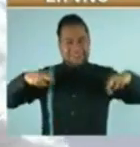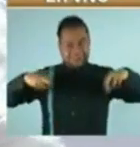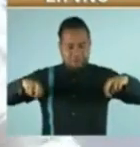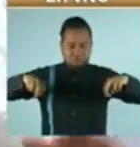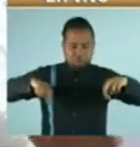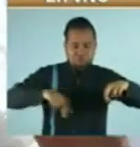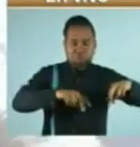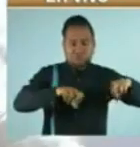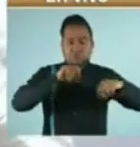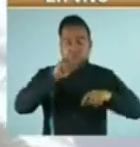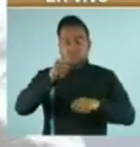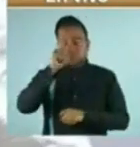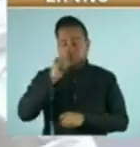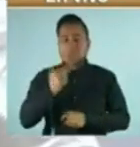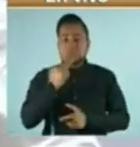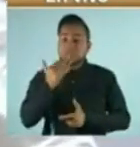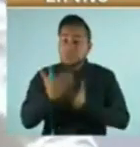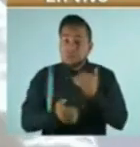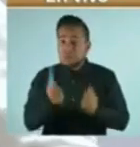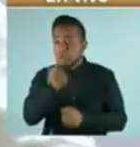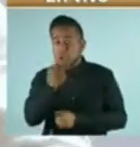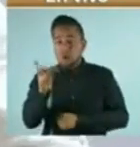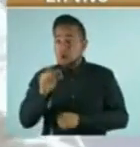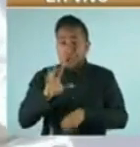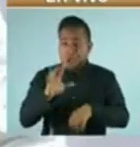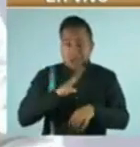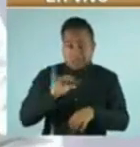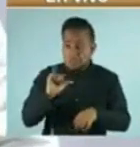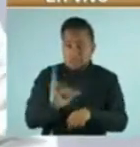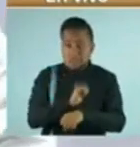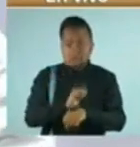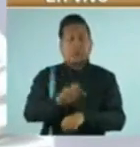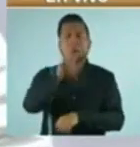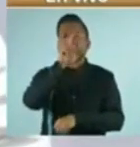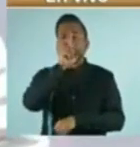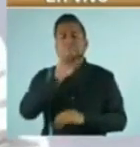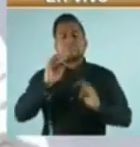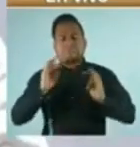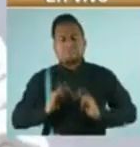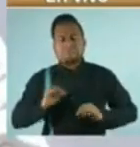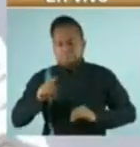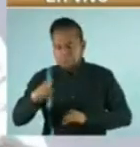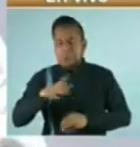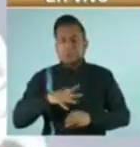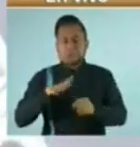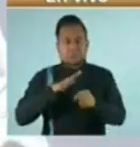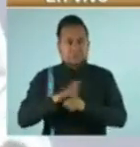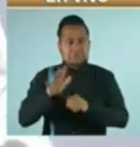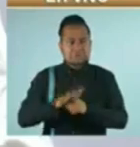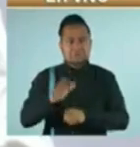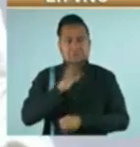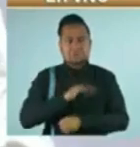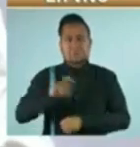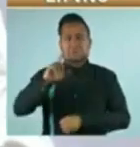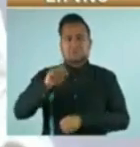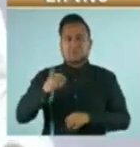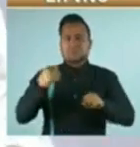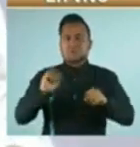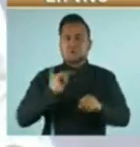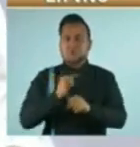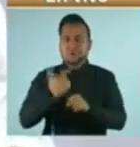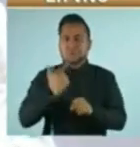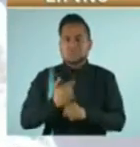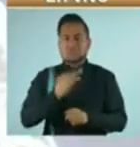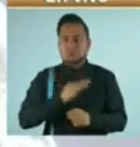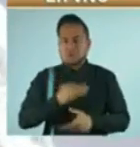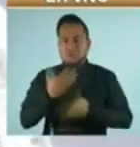también tenemos para los servicios, para quienes no lleven vehículo, no se preocupen, también tenemos alrededor como de 20 mototaxis que pueden darte